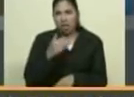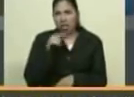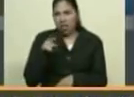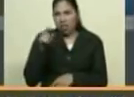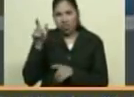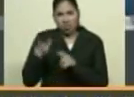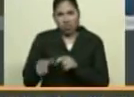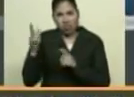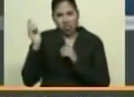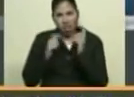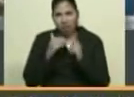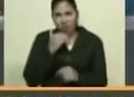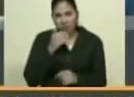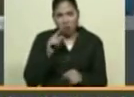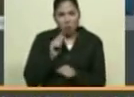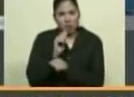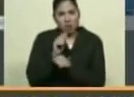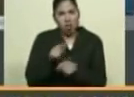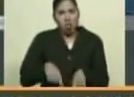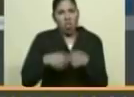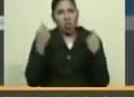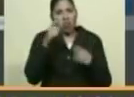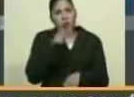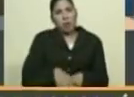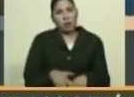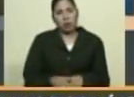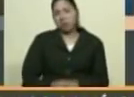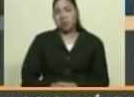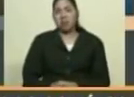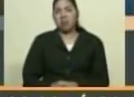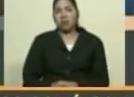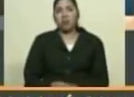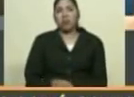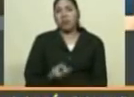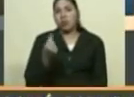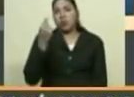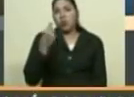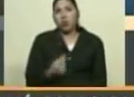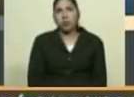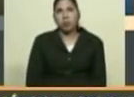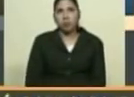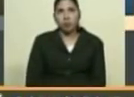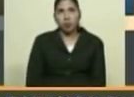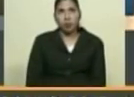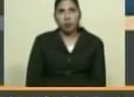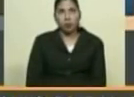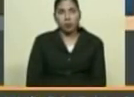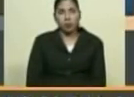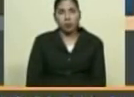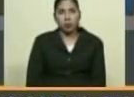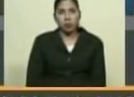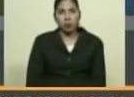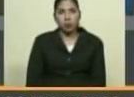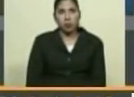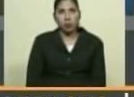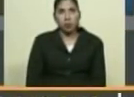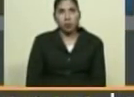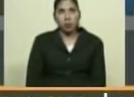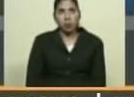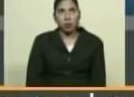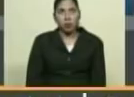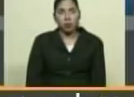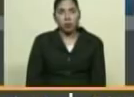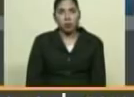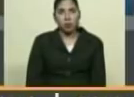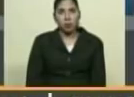en el Orza. Nos acordamos anoche, Carrizales, de 15 de septiembre del